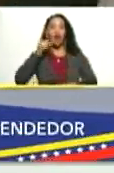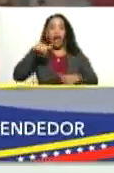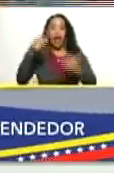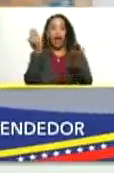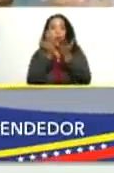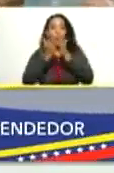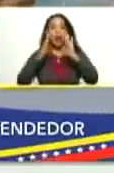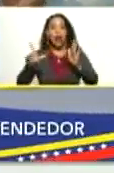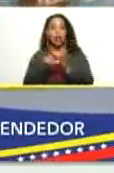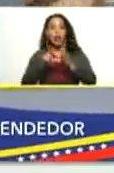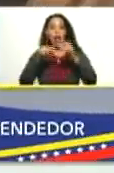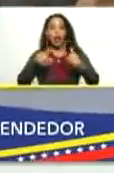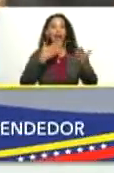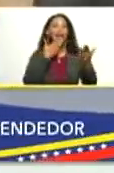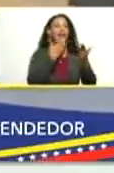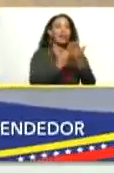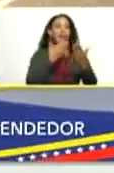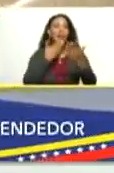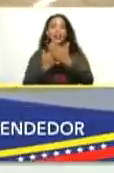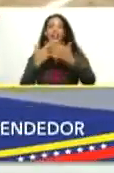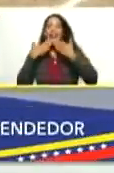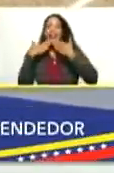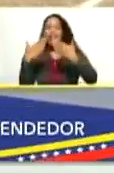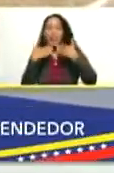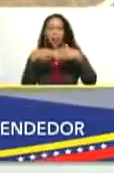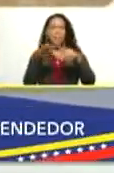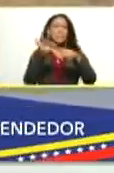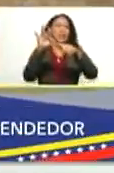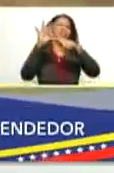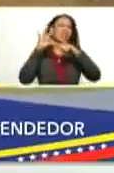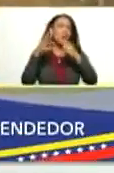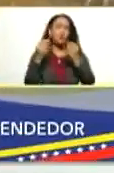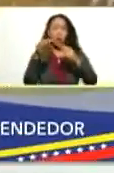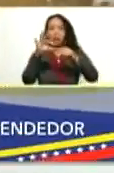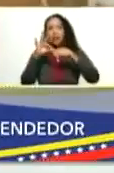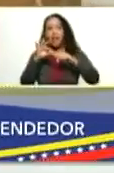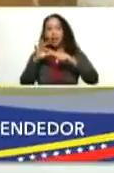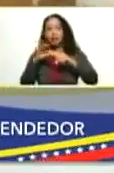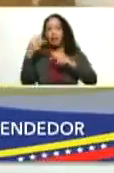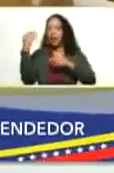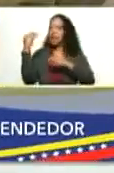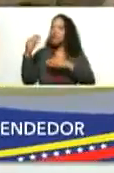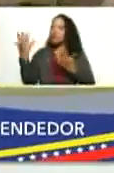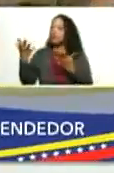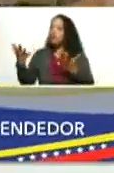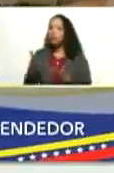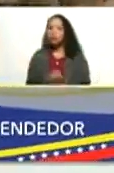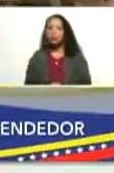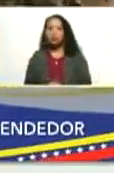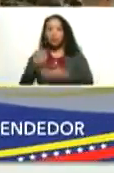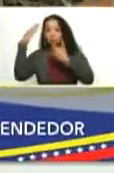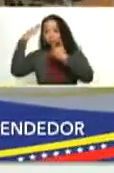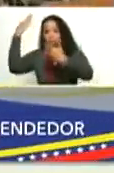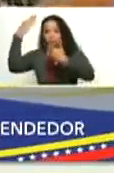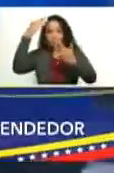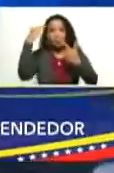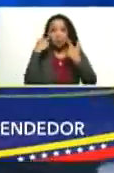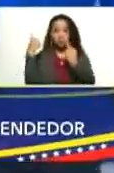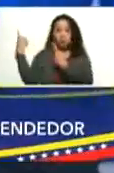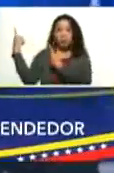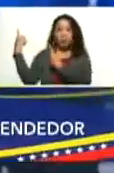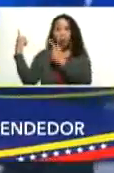y liceos del país. Se lo agradezco especialmente. Bueno, ¿qué más me tienes por aquí, Terán? Aquí tenemos, vamos, presidente, a saludar aquí, vale, mira, ya está